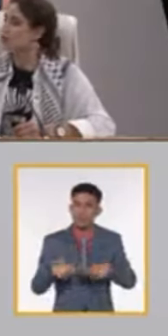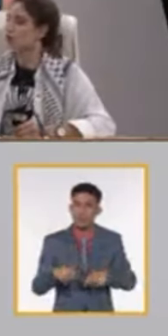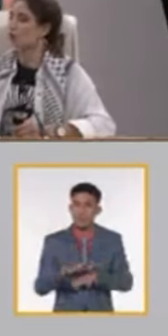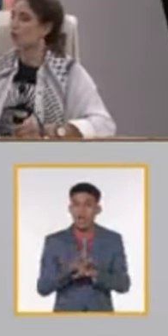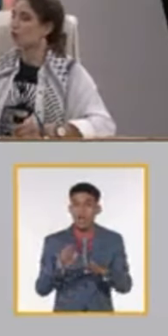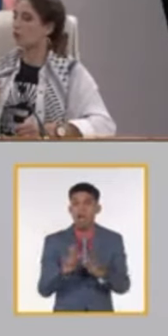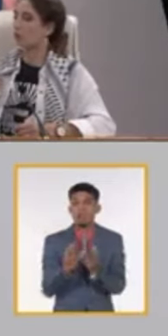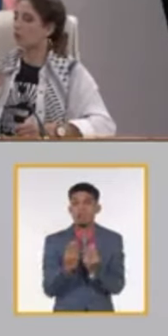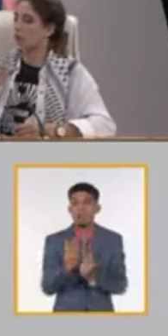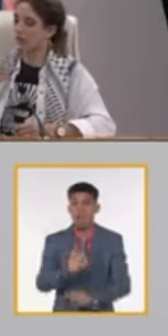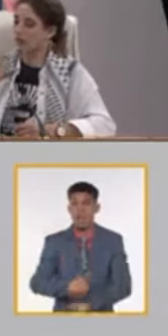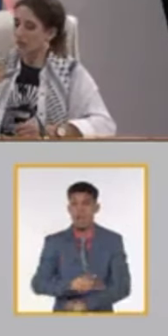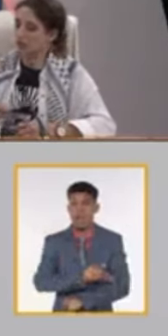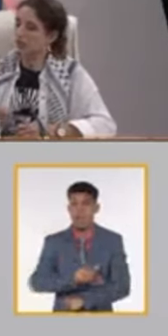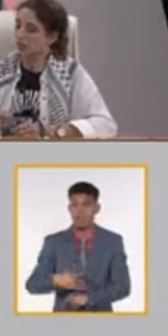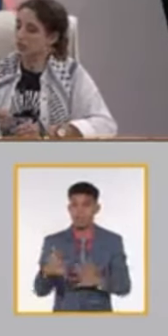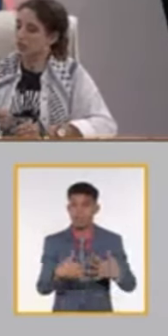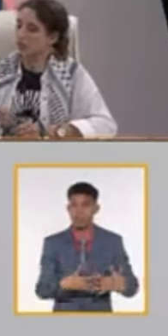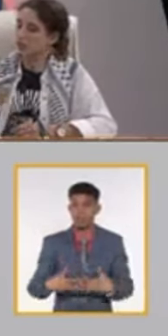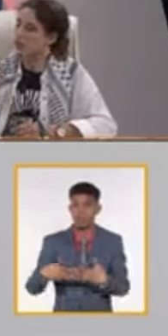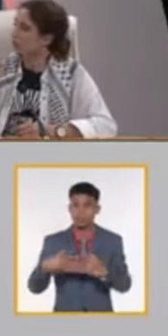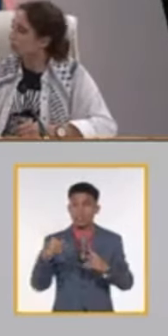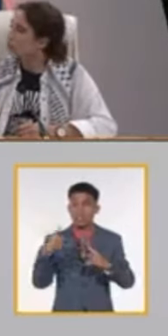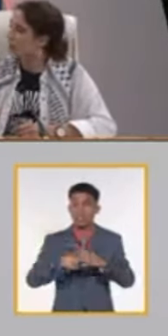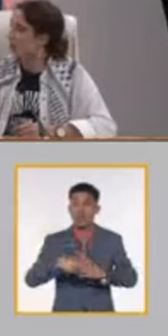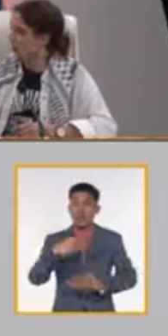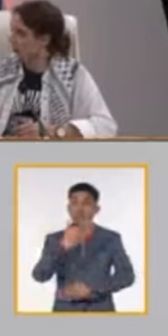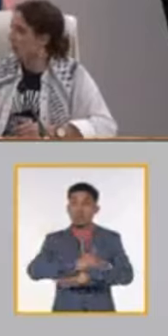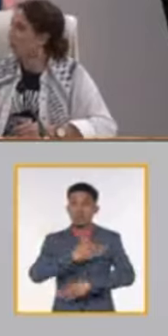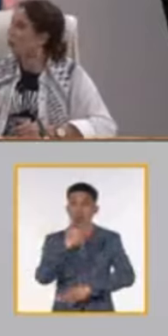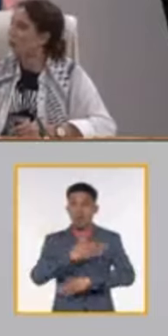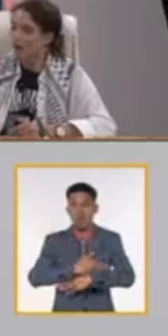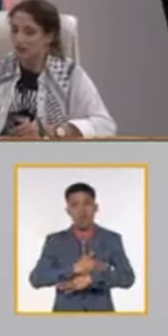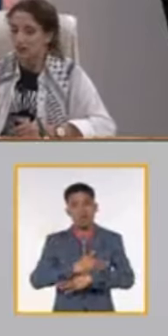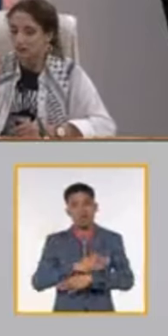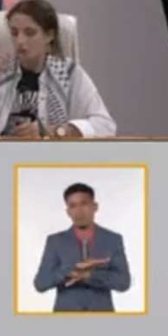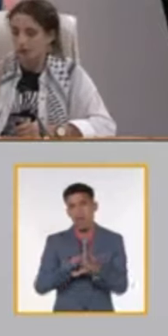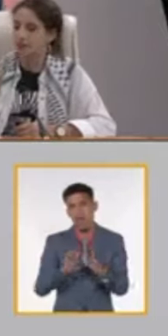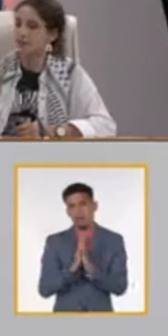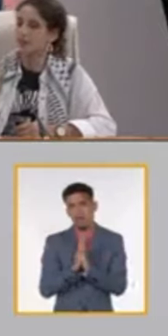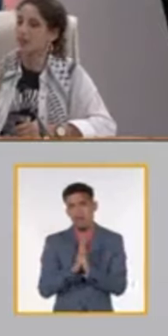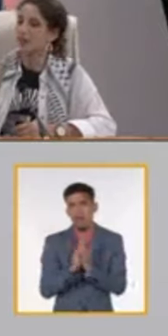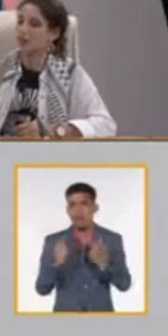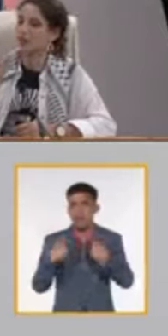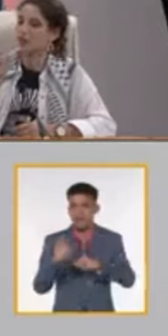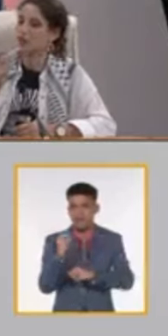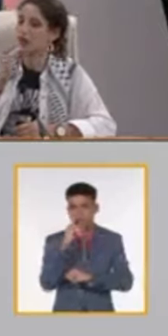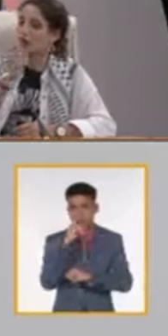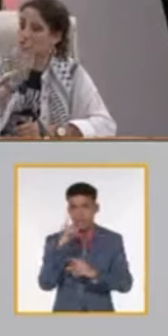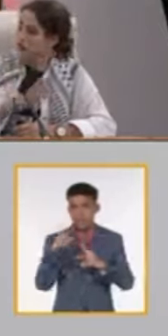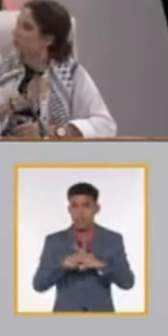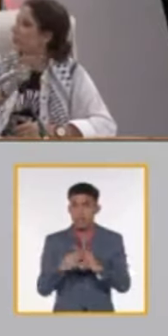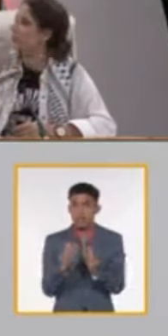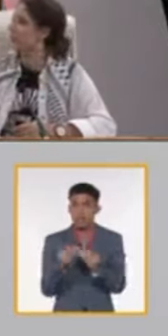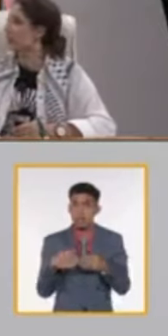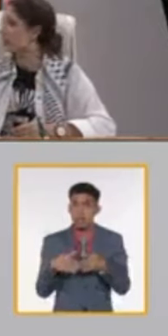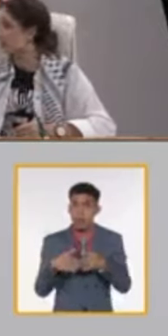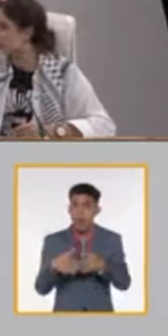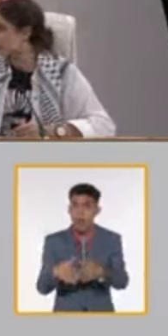elimine el bloqueo, para que barcos vengan a Cuba trayendo mercancías. Y una de las formas de